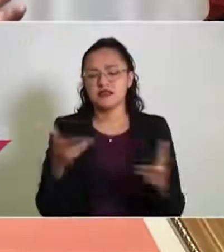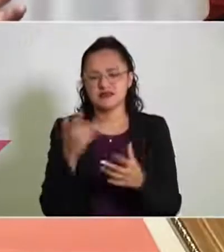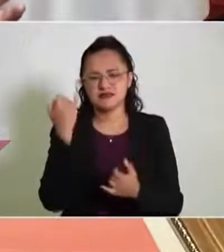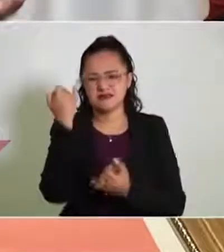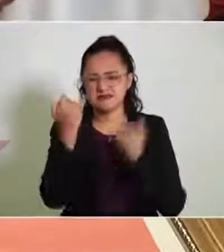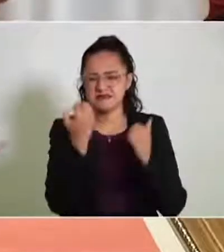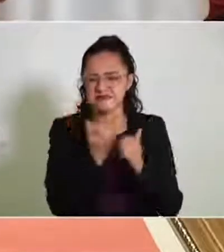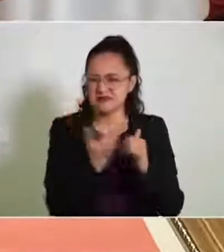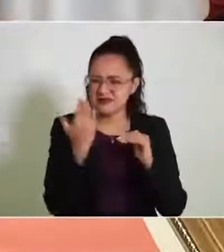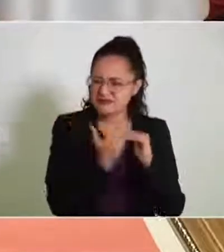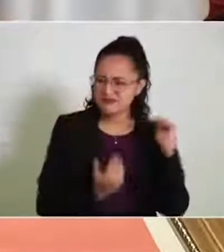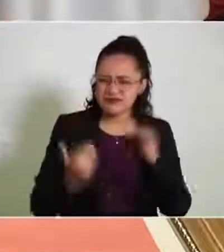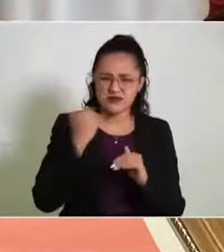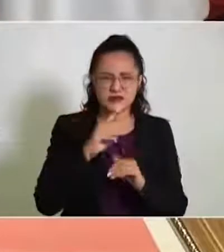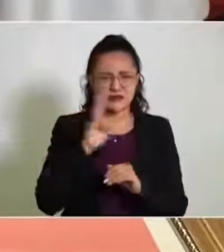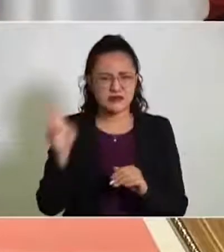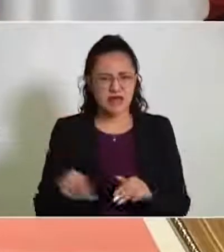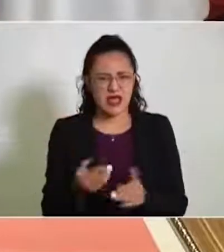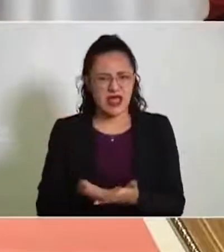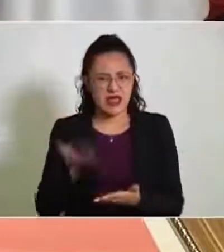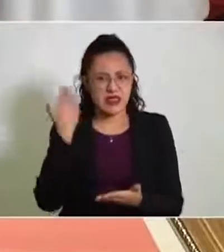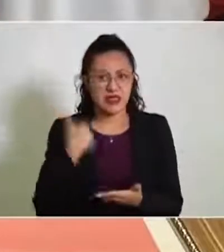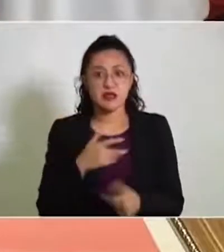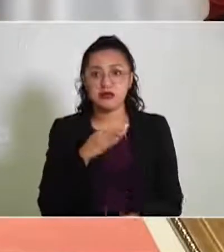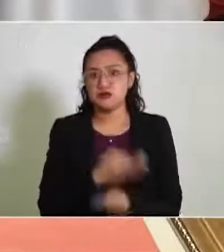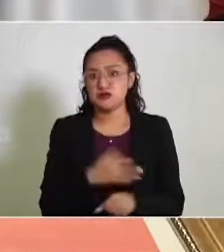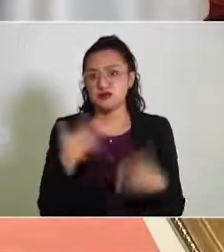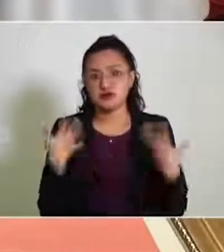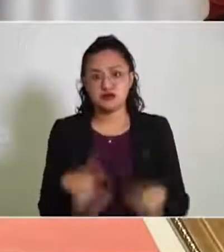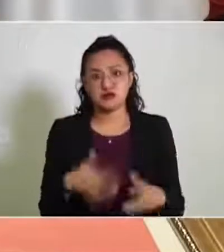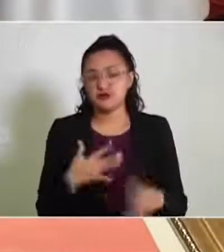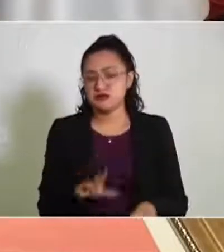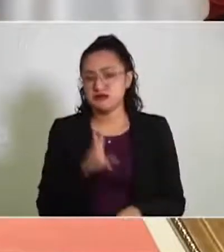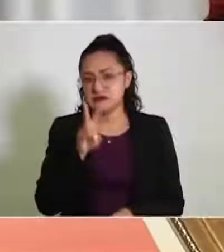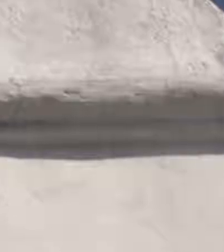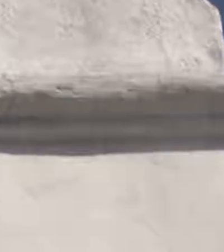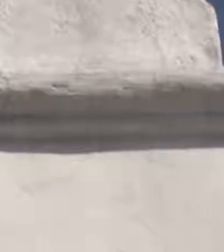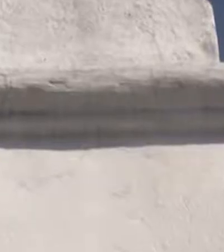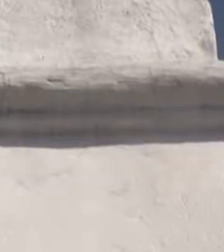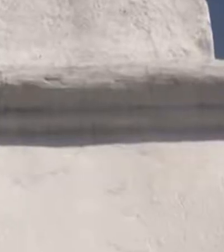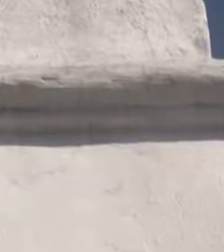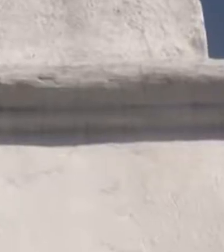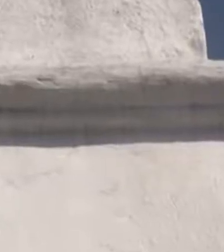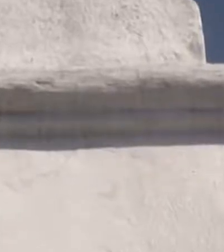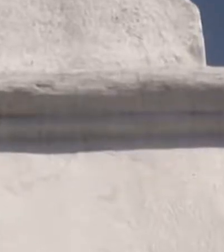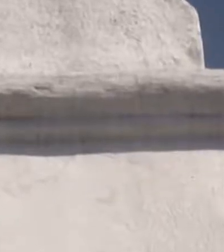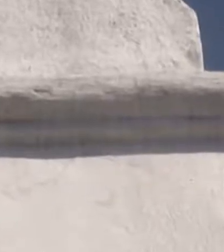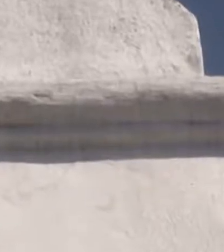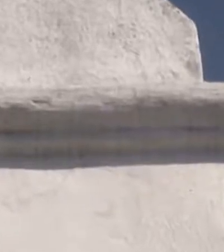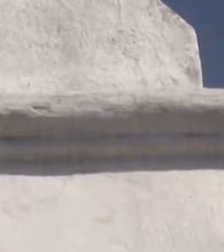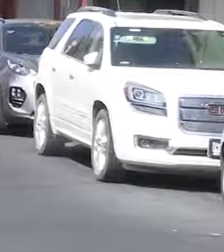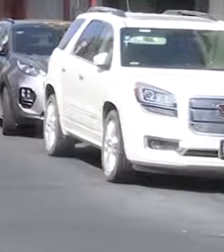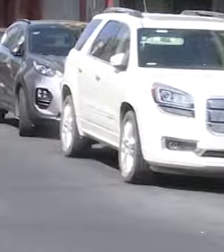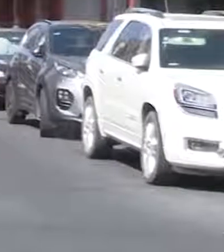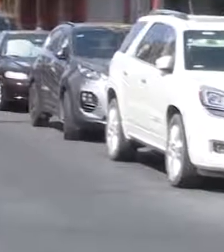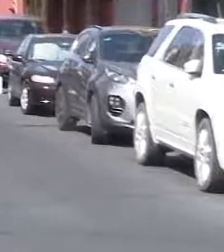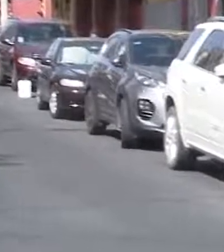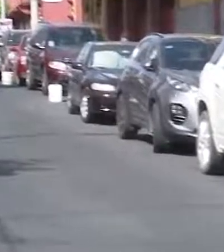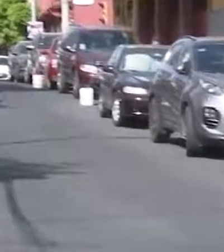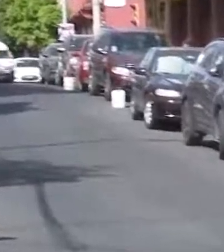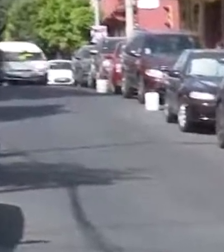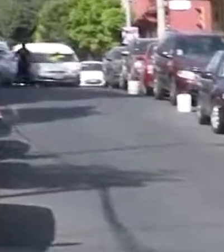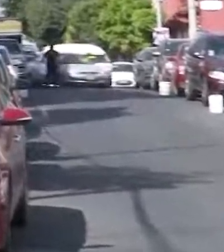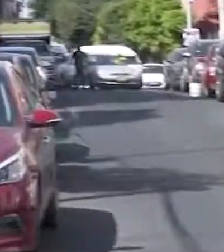una mayoría enorme, nunca vista y nunca más vista, por cierto. A pesar de esta alianza conformada para intentar